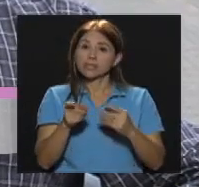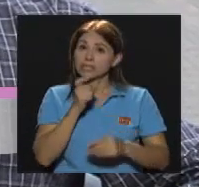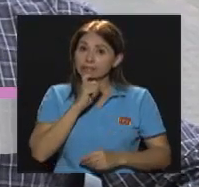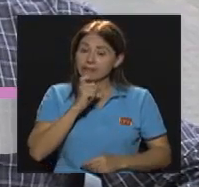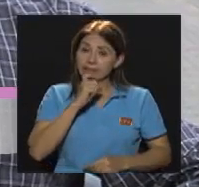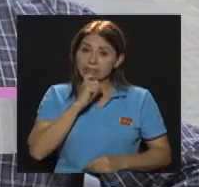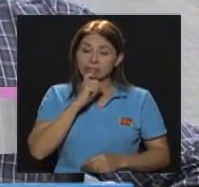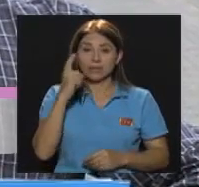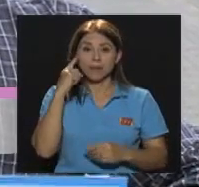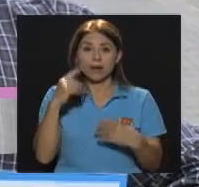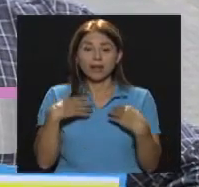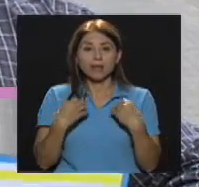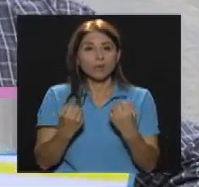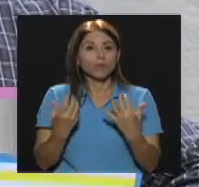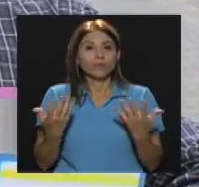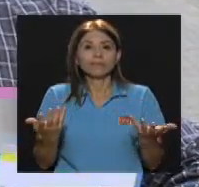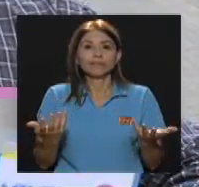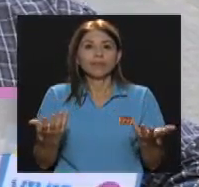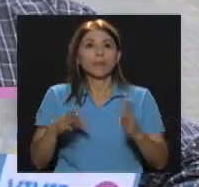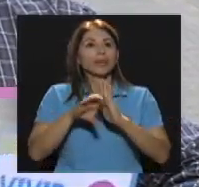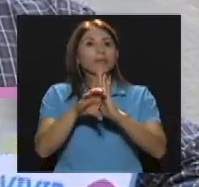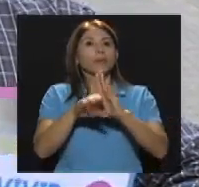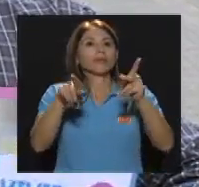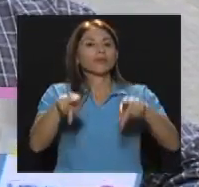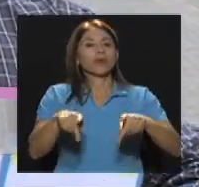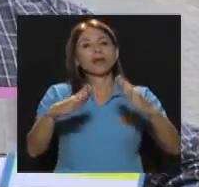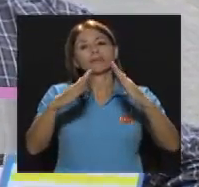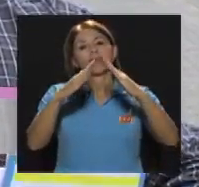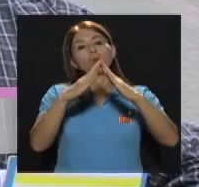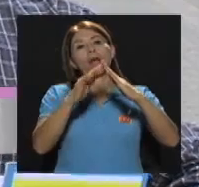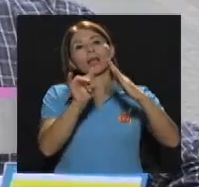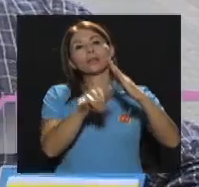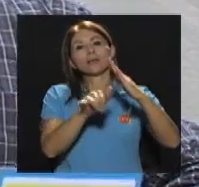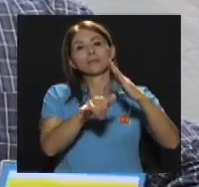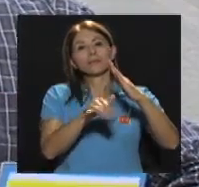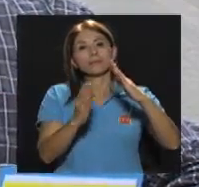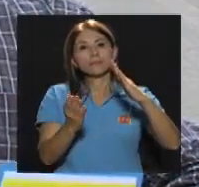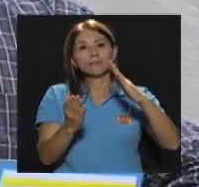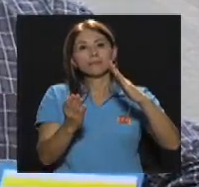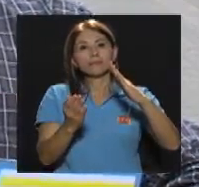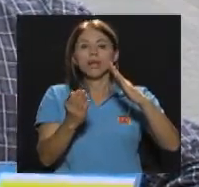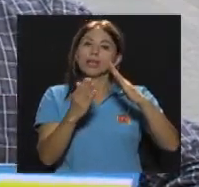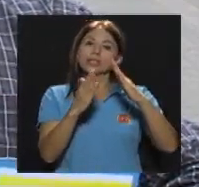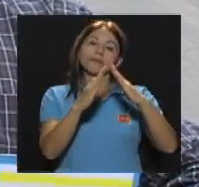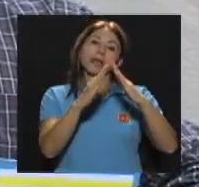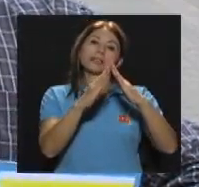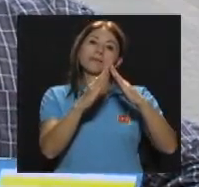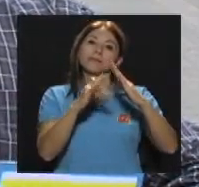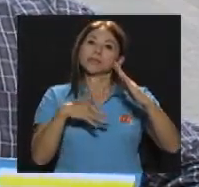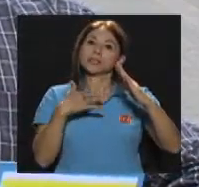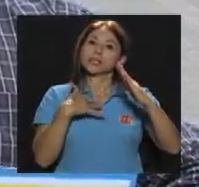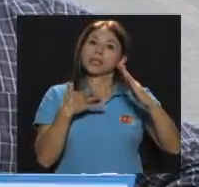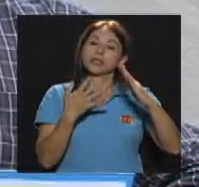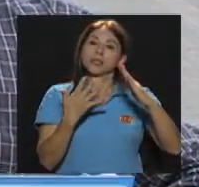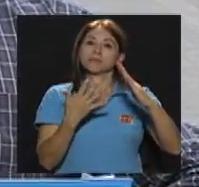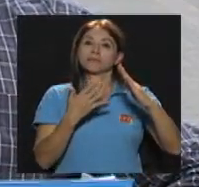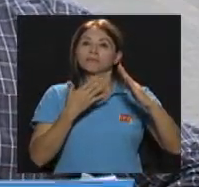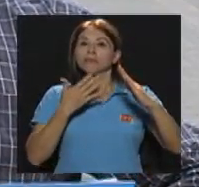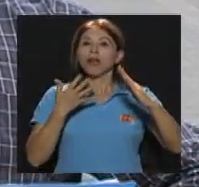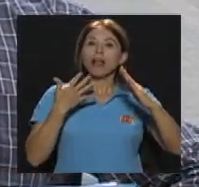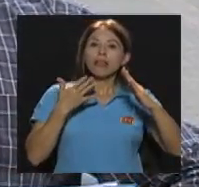para la salud estar en una casa donde de pronto usted atraviesa la puerta y ya se encuentra con una